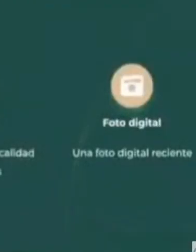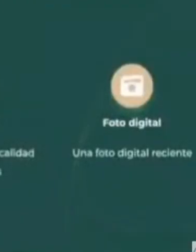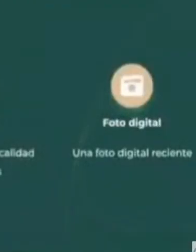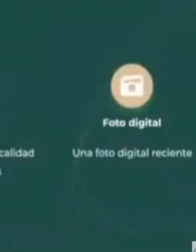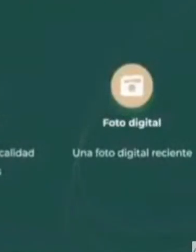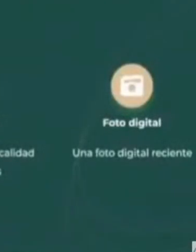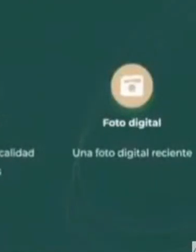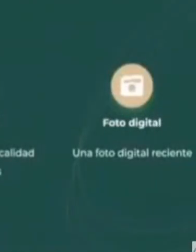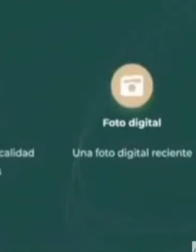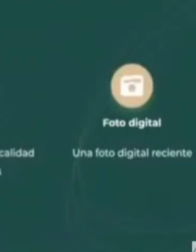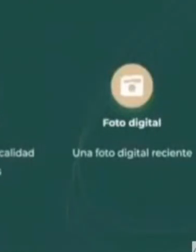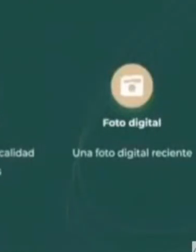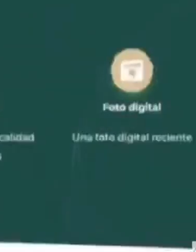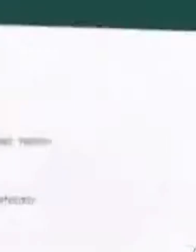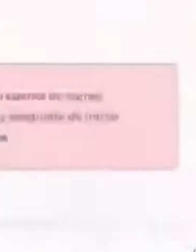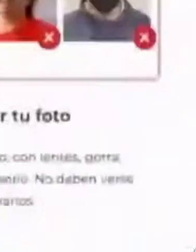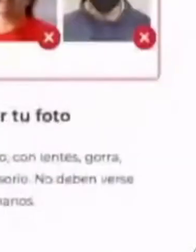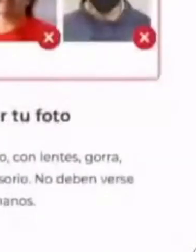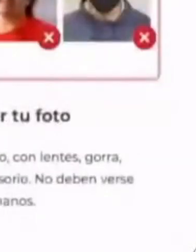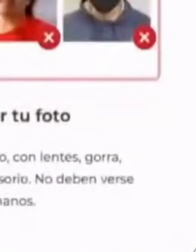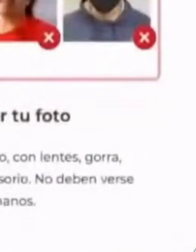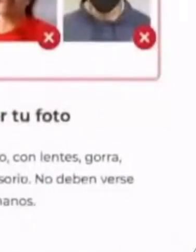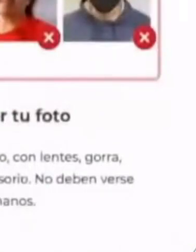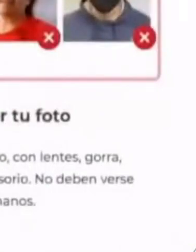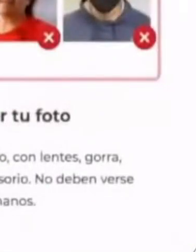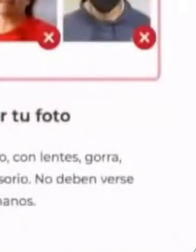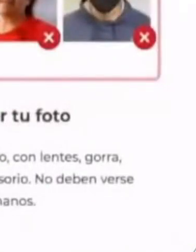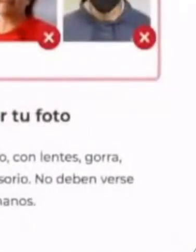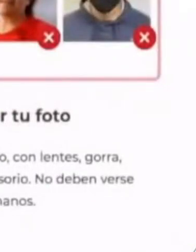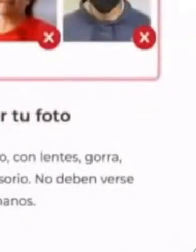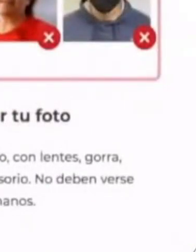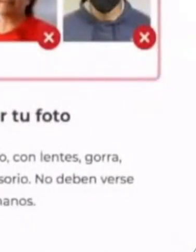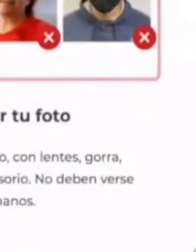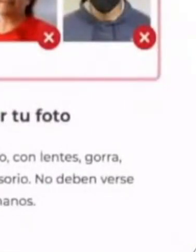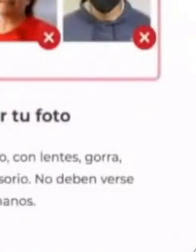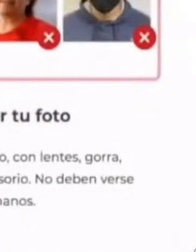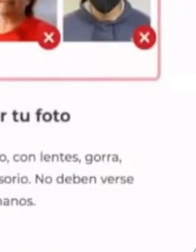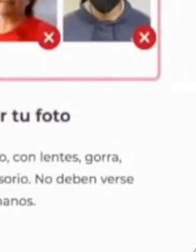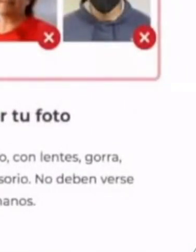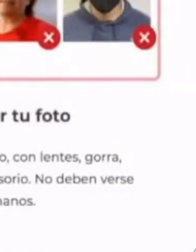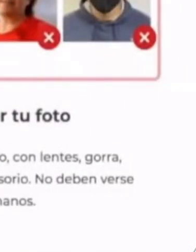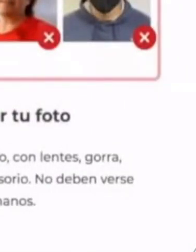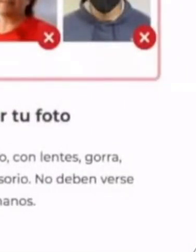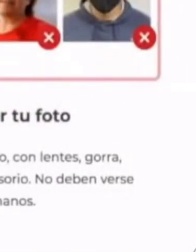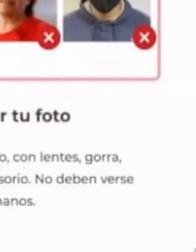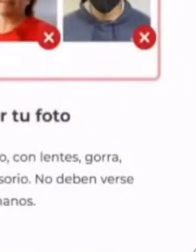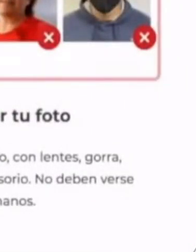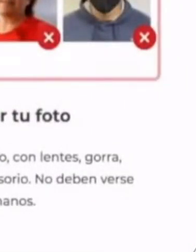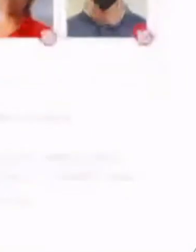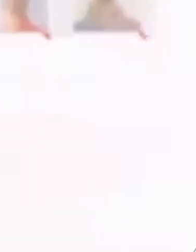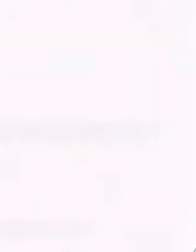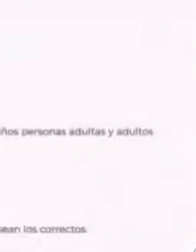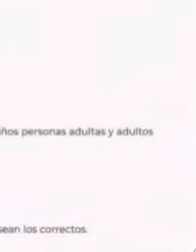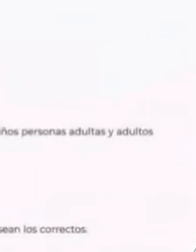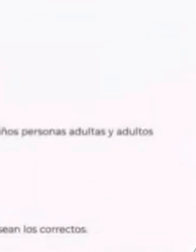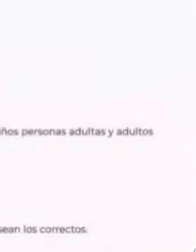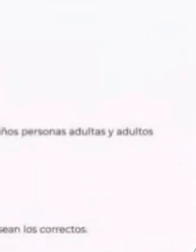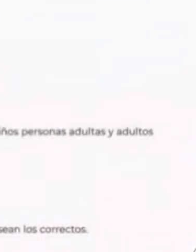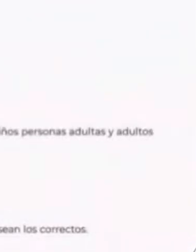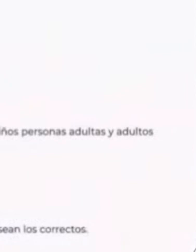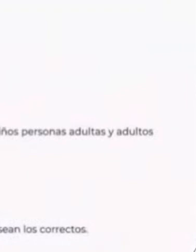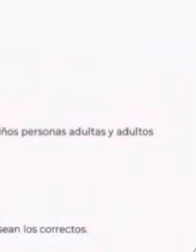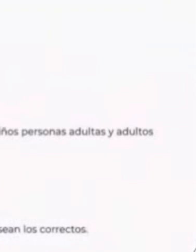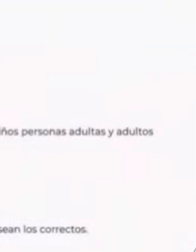cualquier persona de nuestro país tiene derecho, los datos que se requieren para este preregistro y